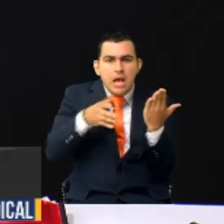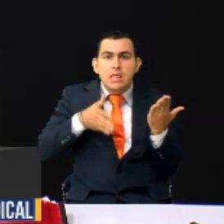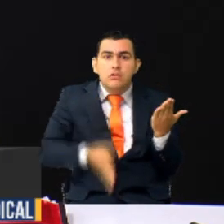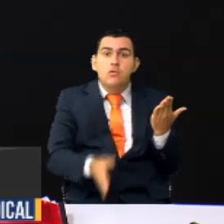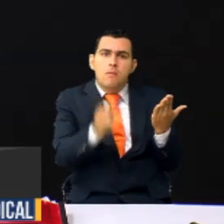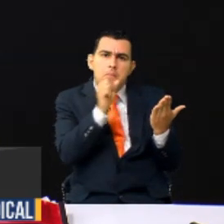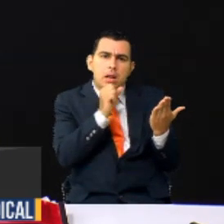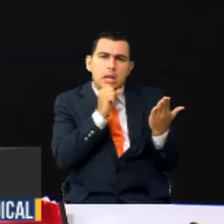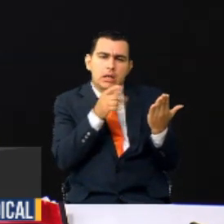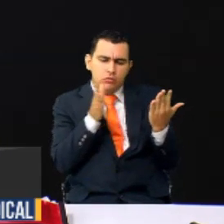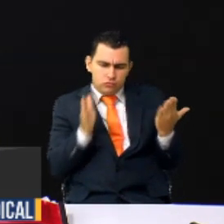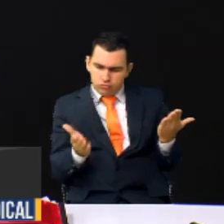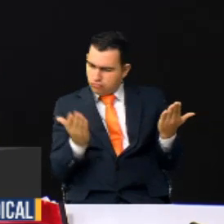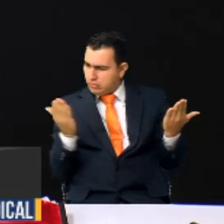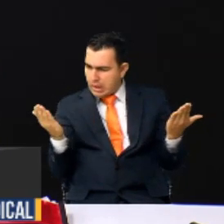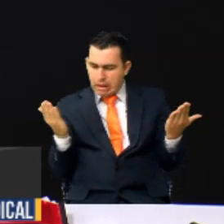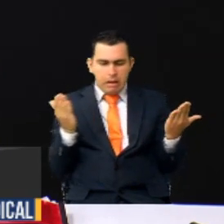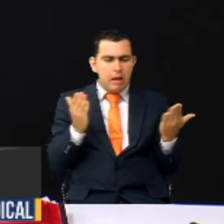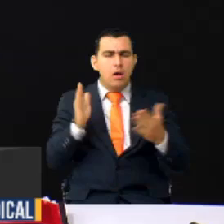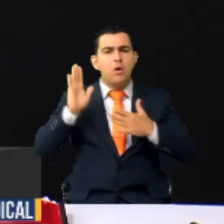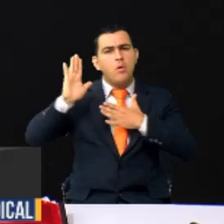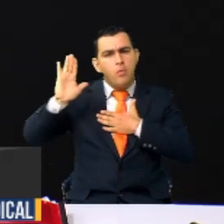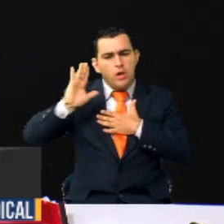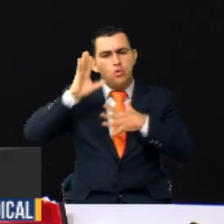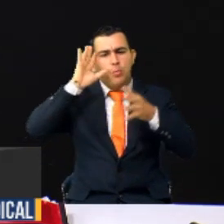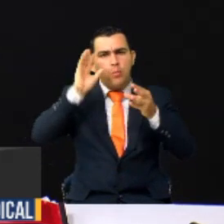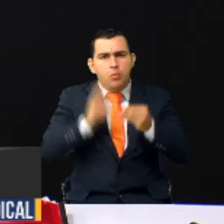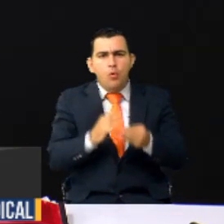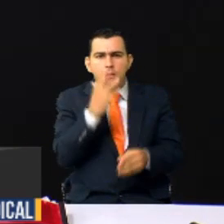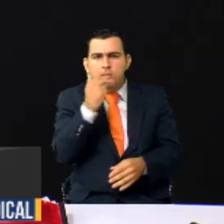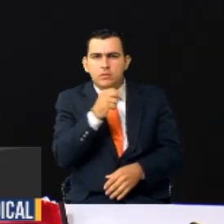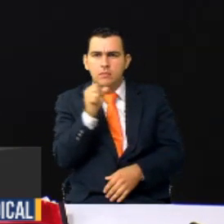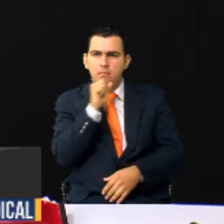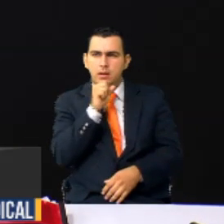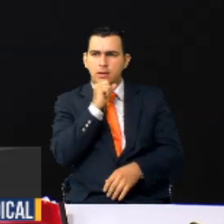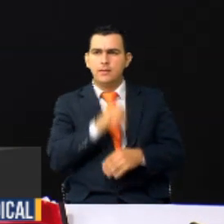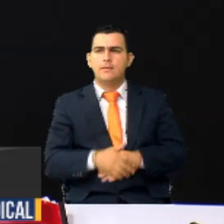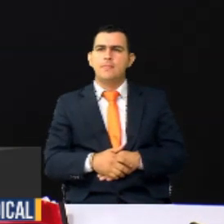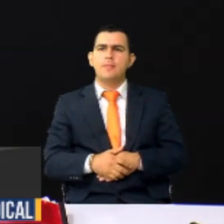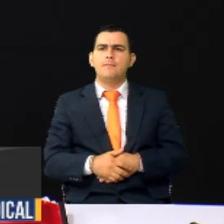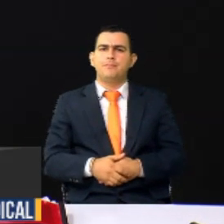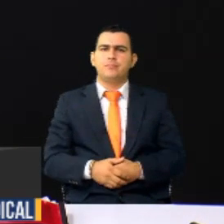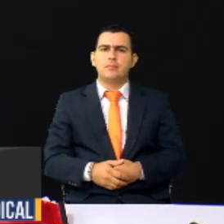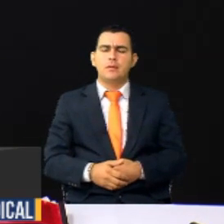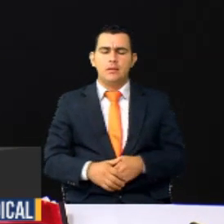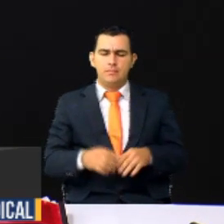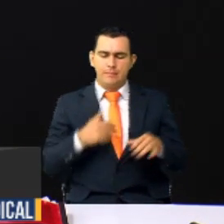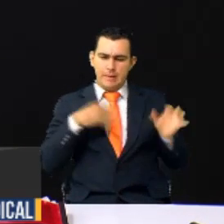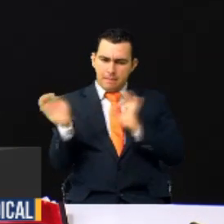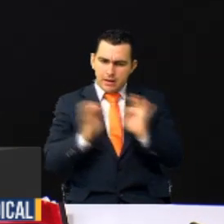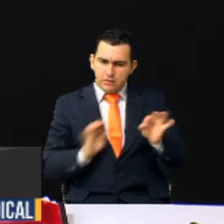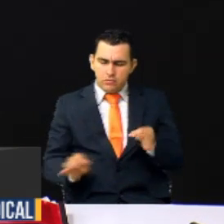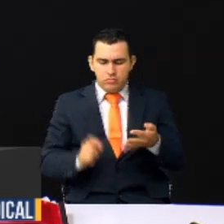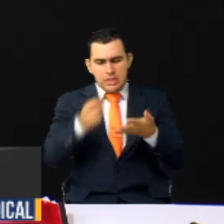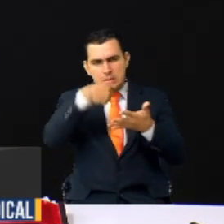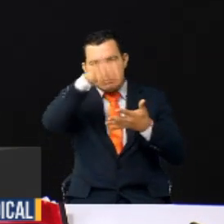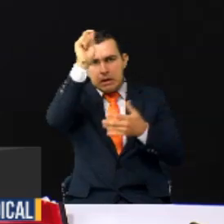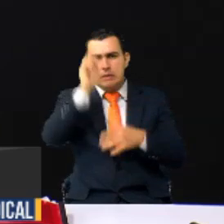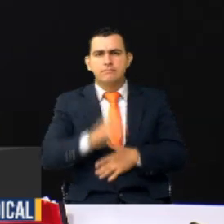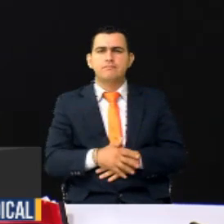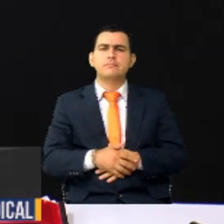tengan compromiso con la ciudad, que estén preparados, que tengan relación con los gremios, con el nivel